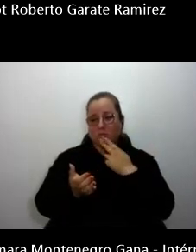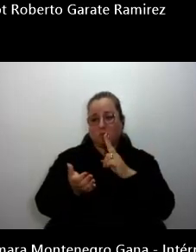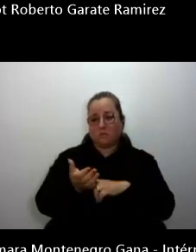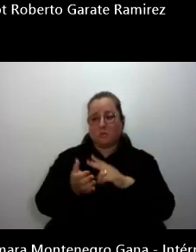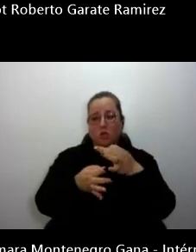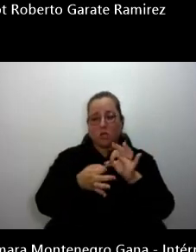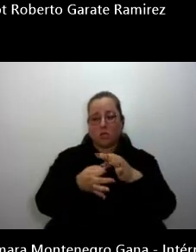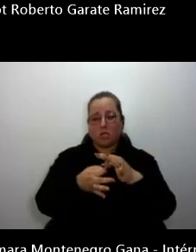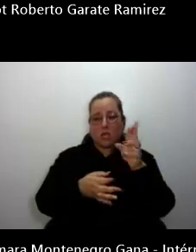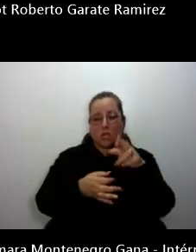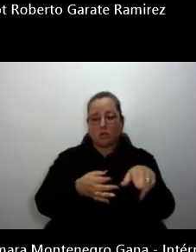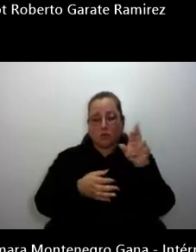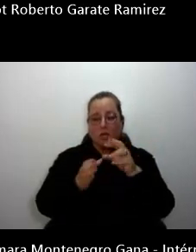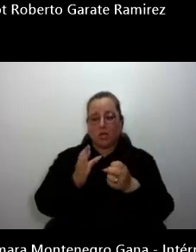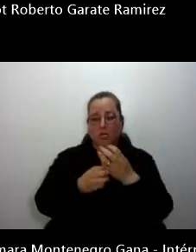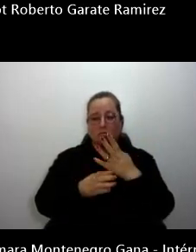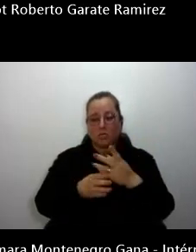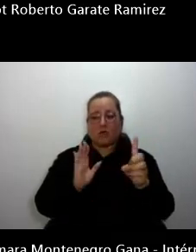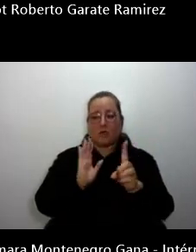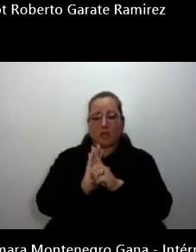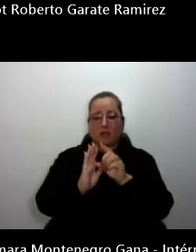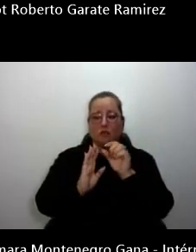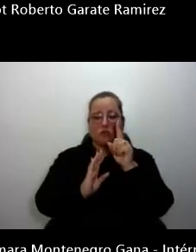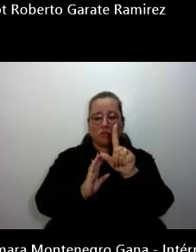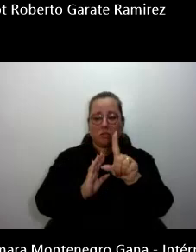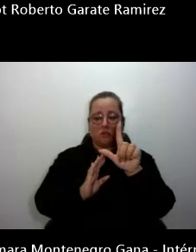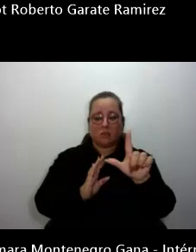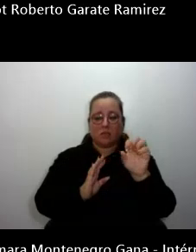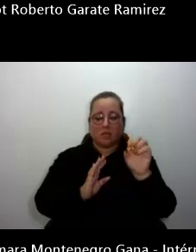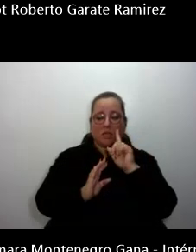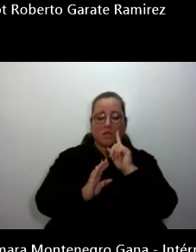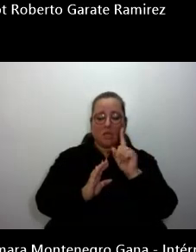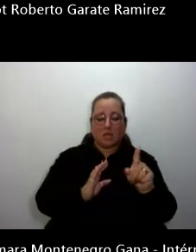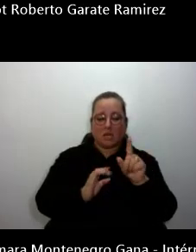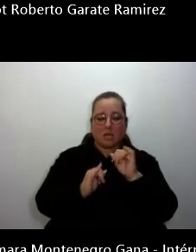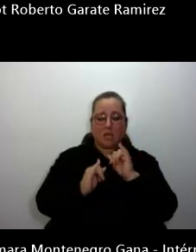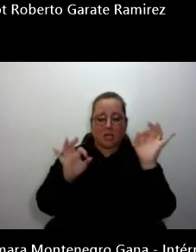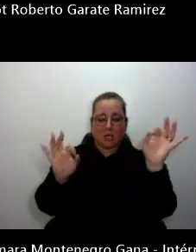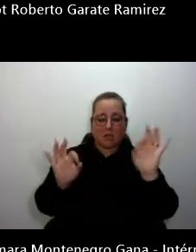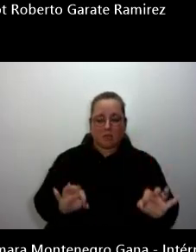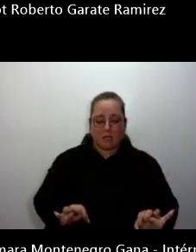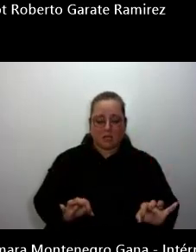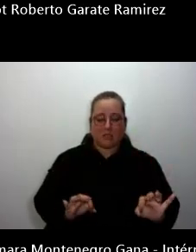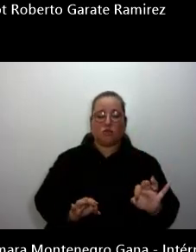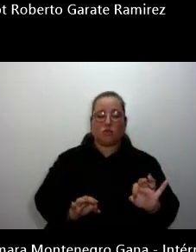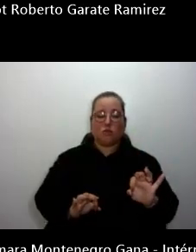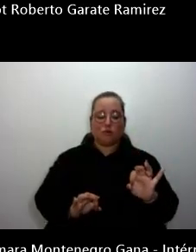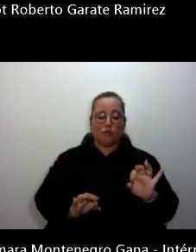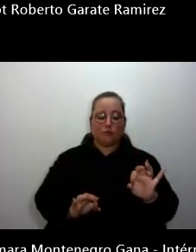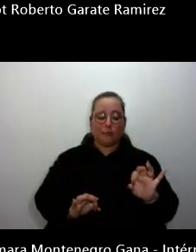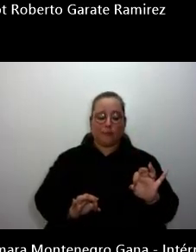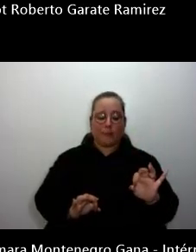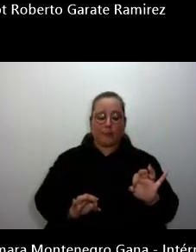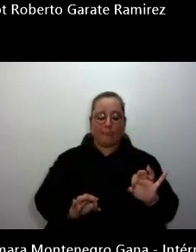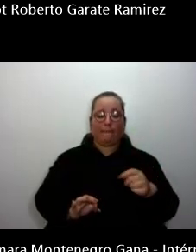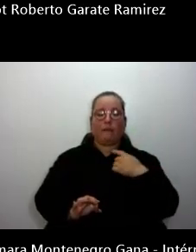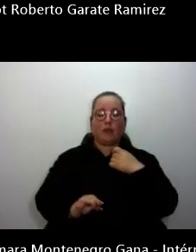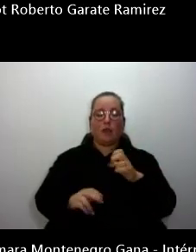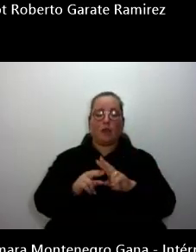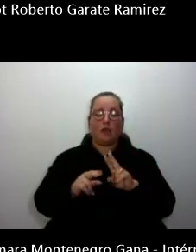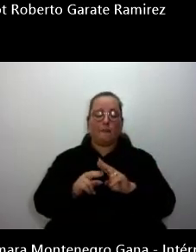de actualización de las orientaciones del decreto 170, en donde también en esa cartilla se explicita, ¿cierto?, que ¿qué se puede